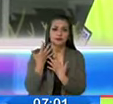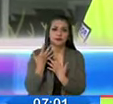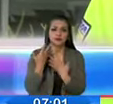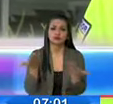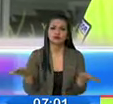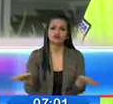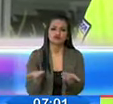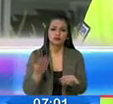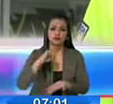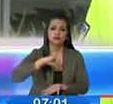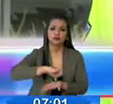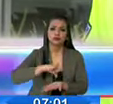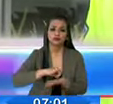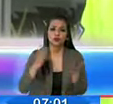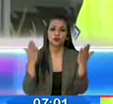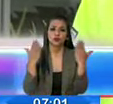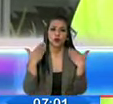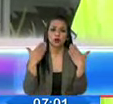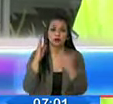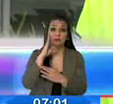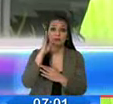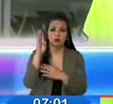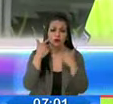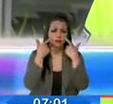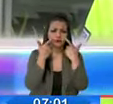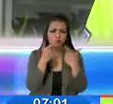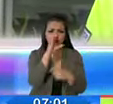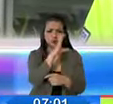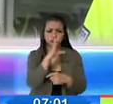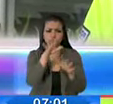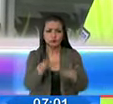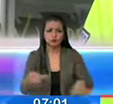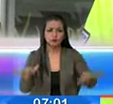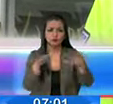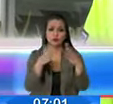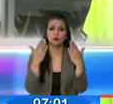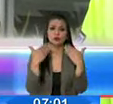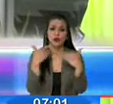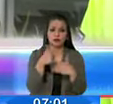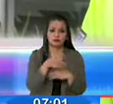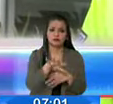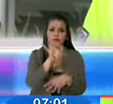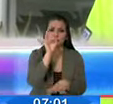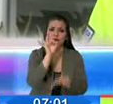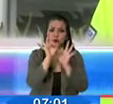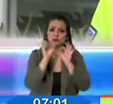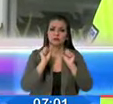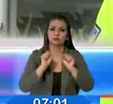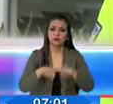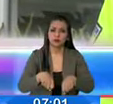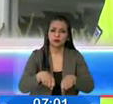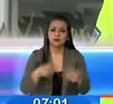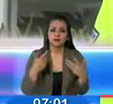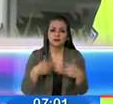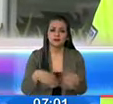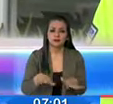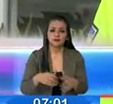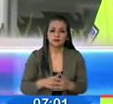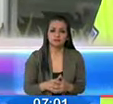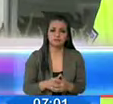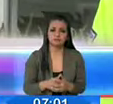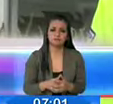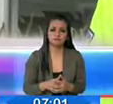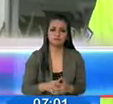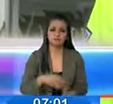Guayaquil. Es así que el esfuerzo de búsqueda se concentró justamente en ese sector, donde pudieron ser localizados, identificados, individualizados